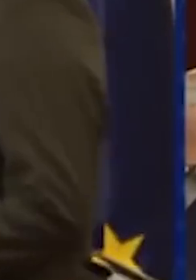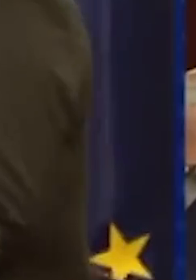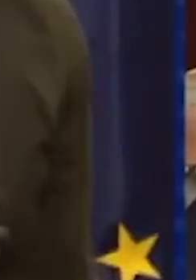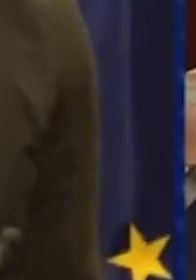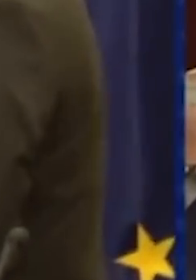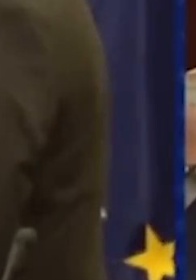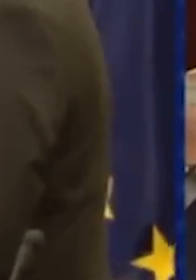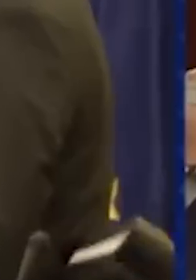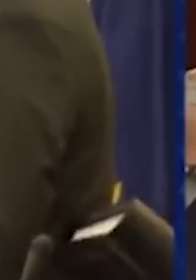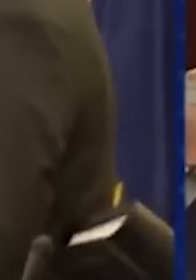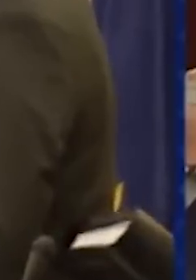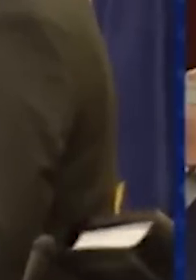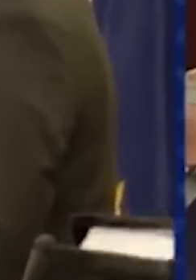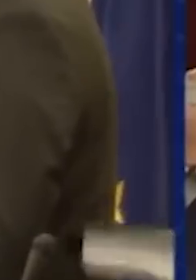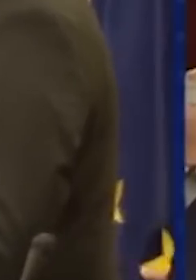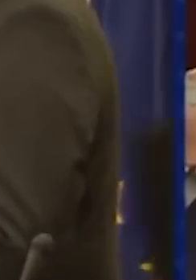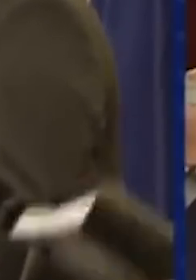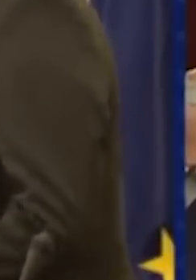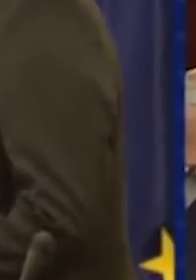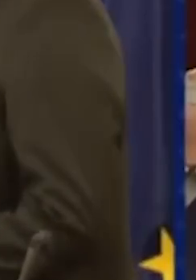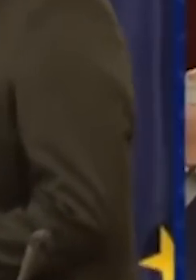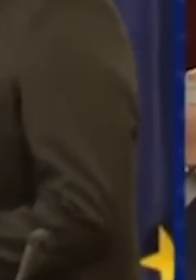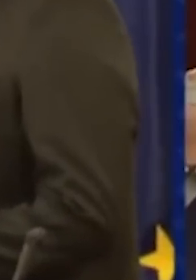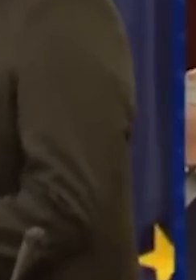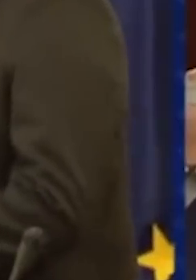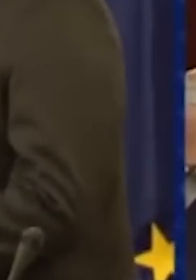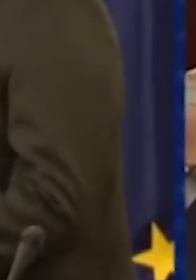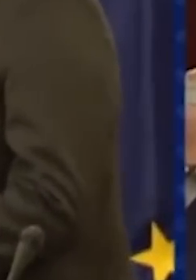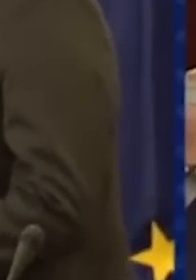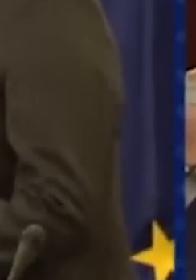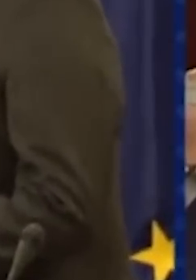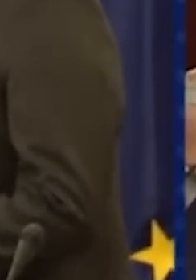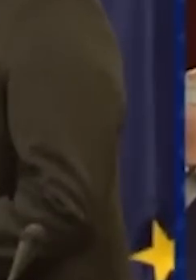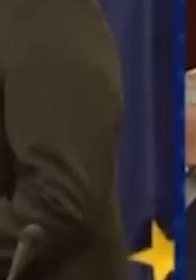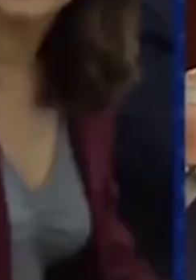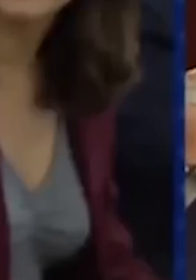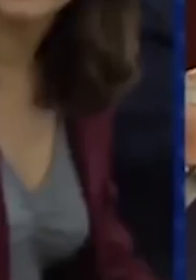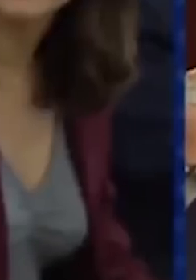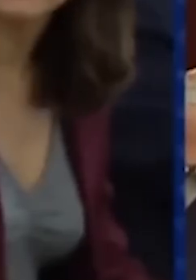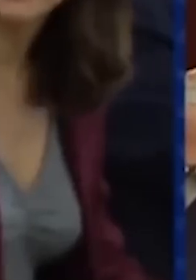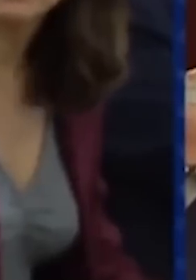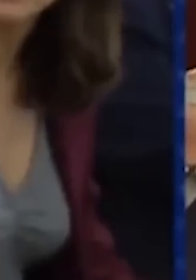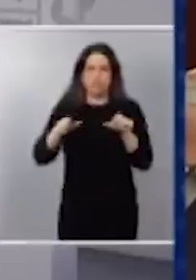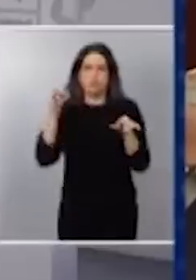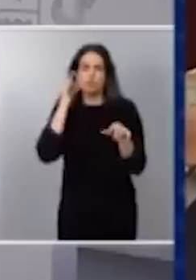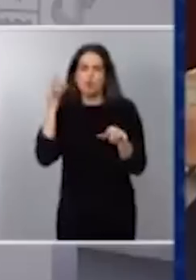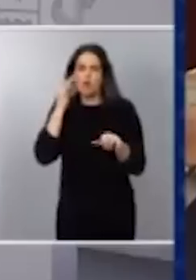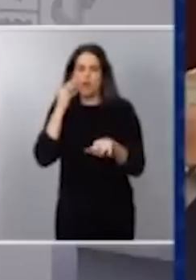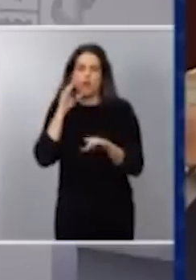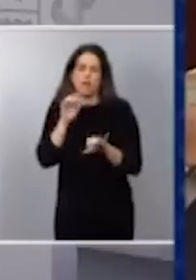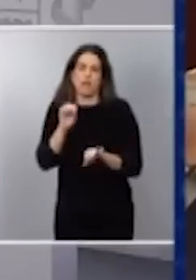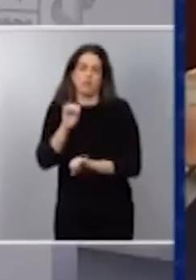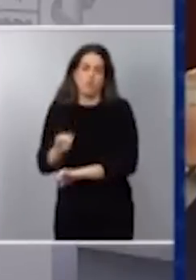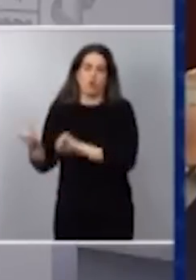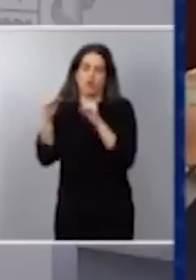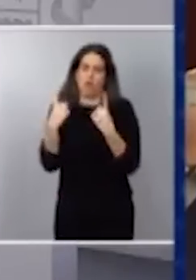acepto acepto la parte que me puede tocar de responsabilidad pero hice algo cuando la parte recurrente solicitó que